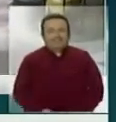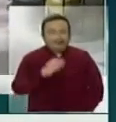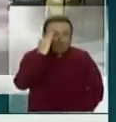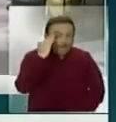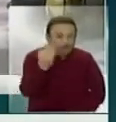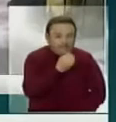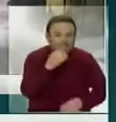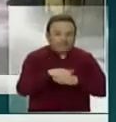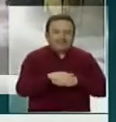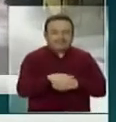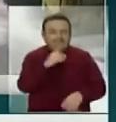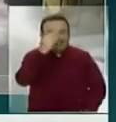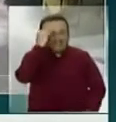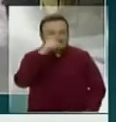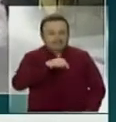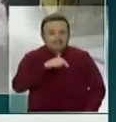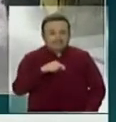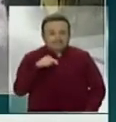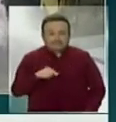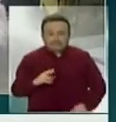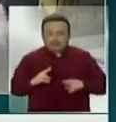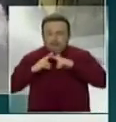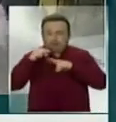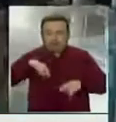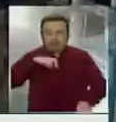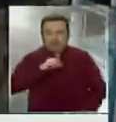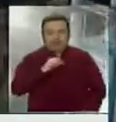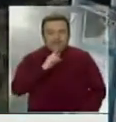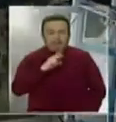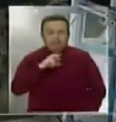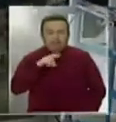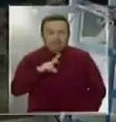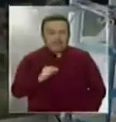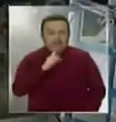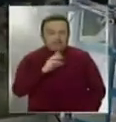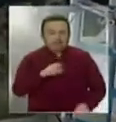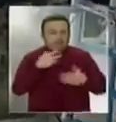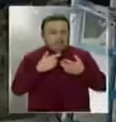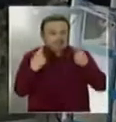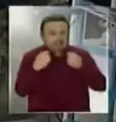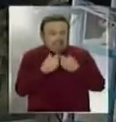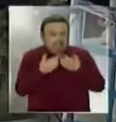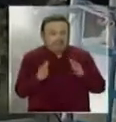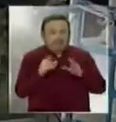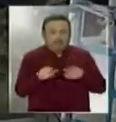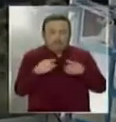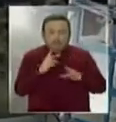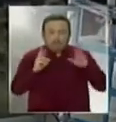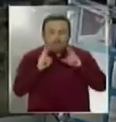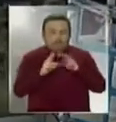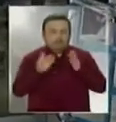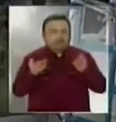Hola, muy buenas tardes. Recordarán ustedes que acá el Mall Patronato ya había una vez intentado abrir, pero en esta oportunidad espera volver a hacerlo